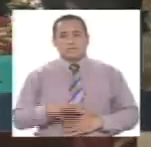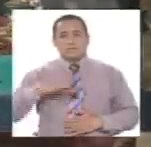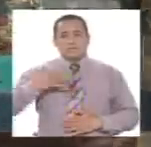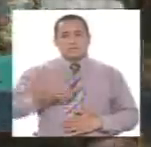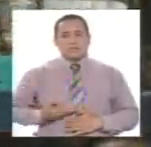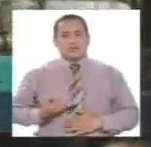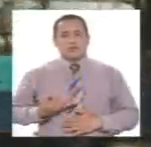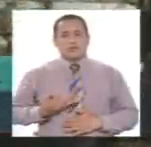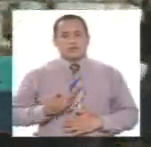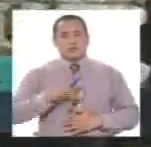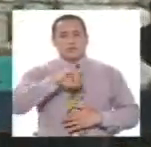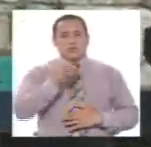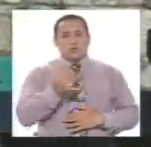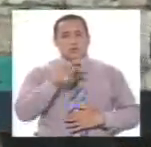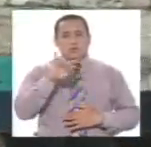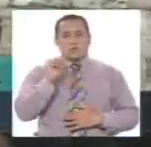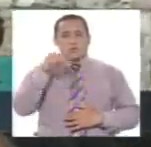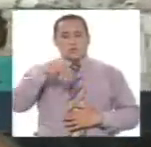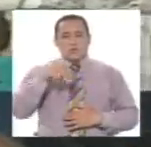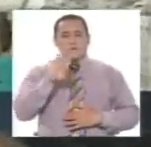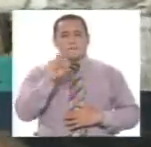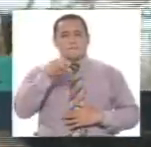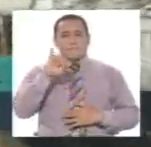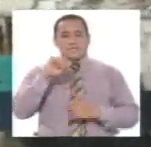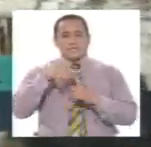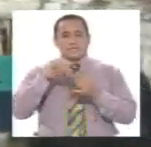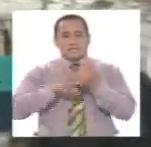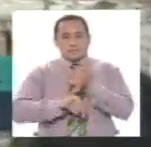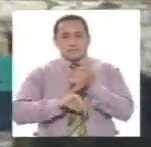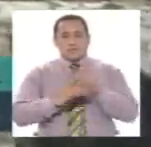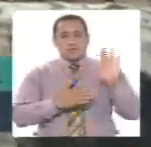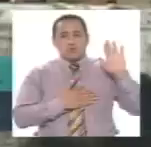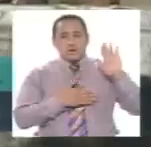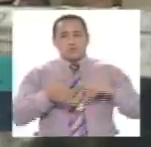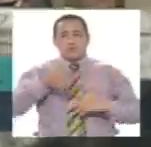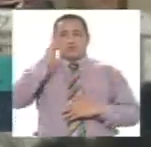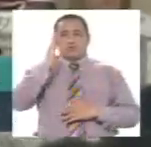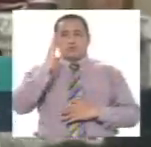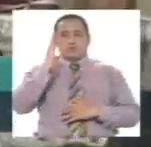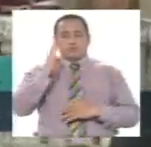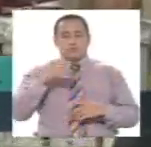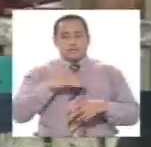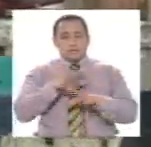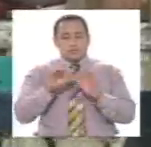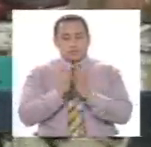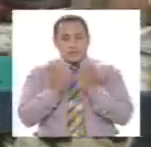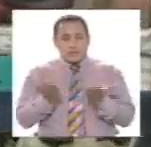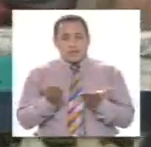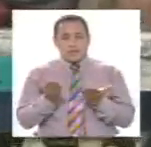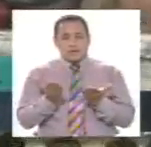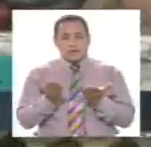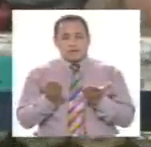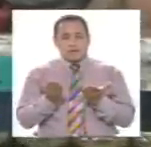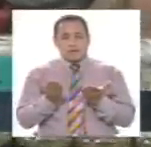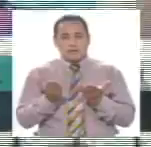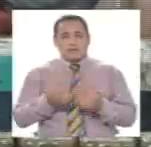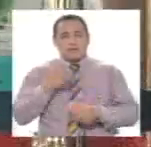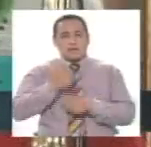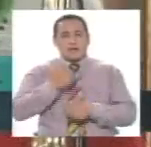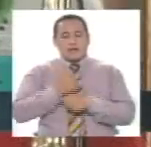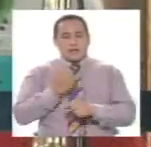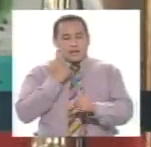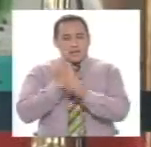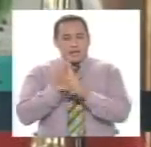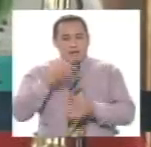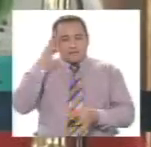Señor Juan Manuel Benítez Ramos, juráis por Dios y estos santos evangelios desempeñar